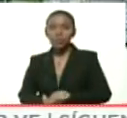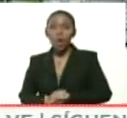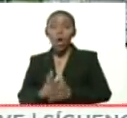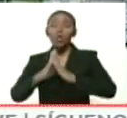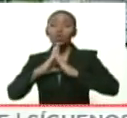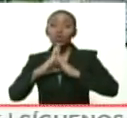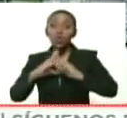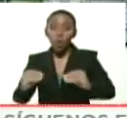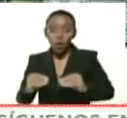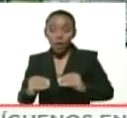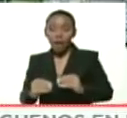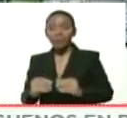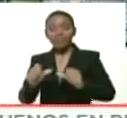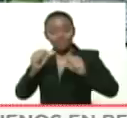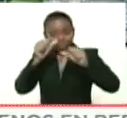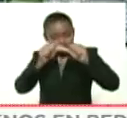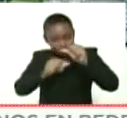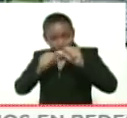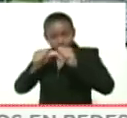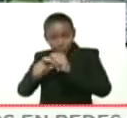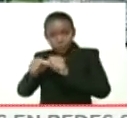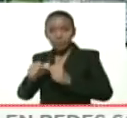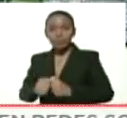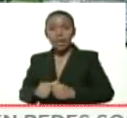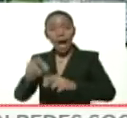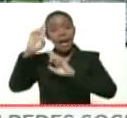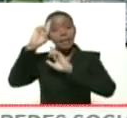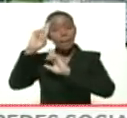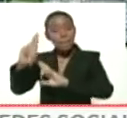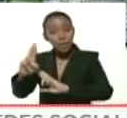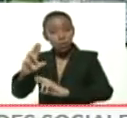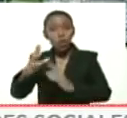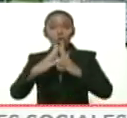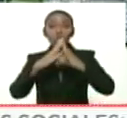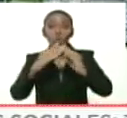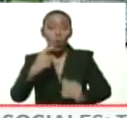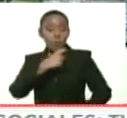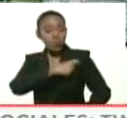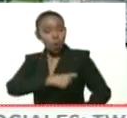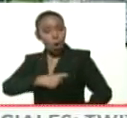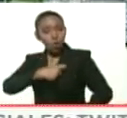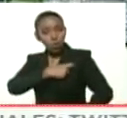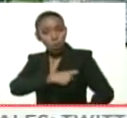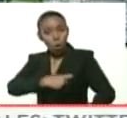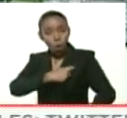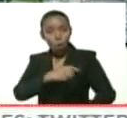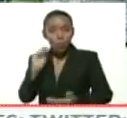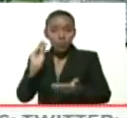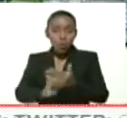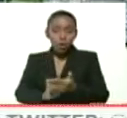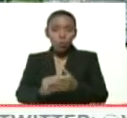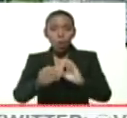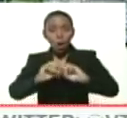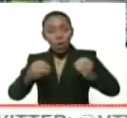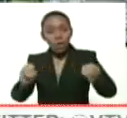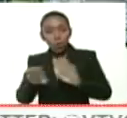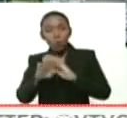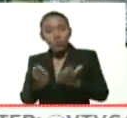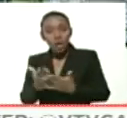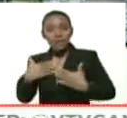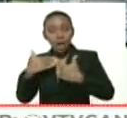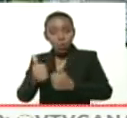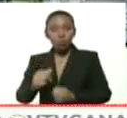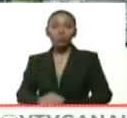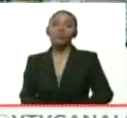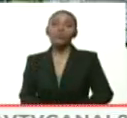la acuciosidad, el respeto a todos los protocolos establecidos por la Organización Mundial de la Salud